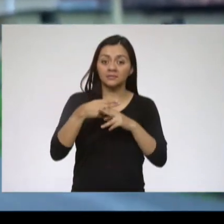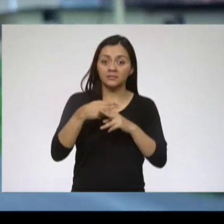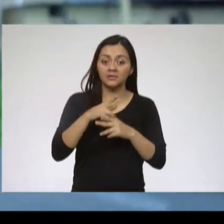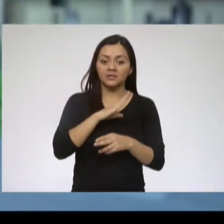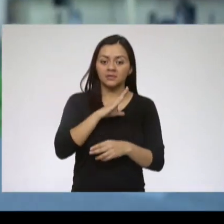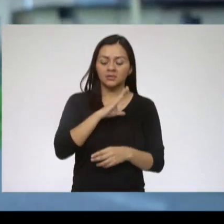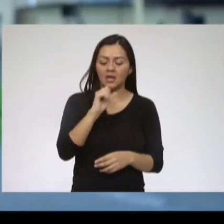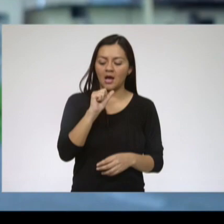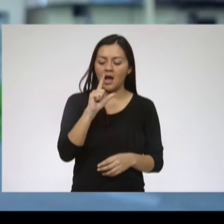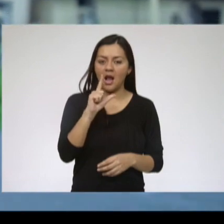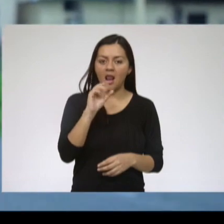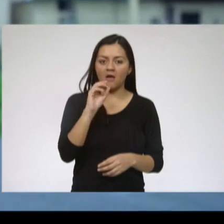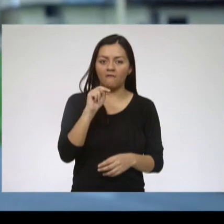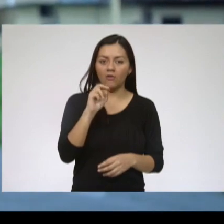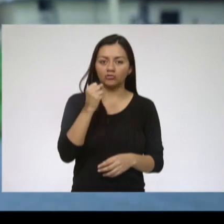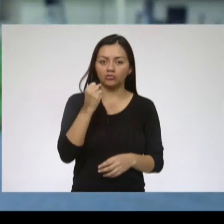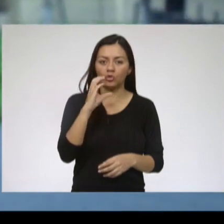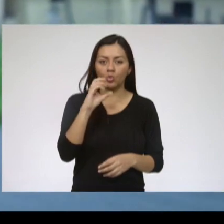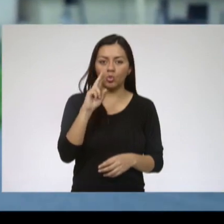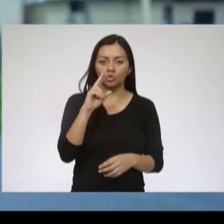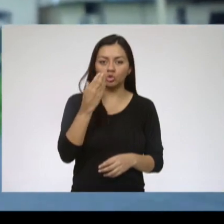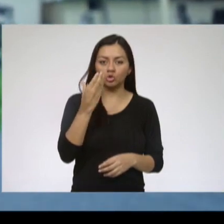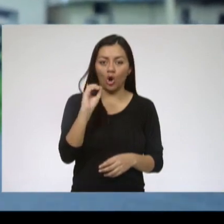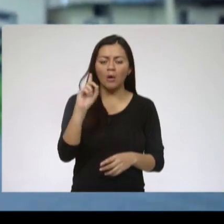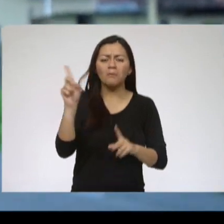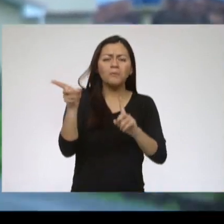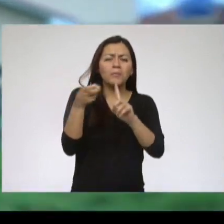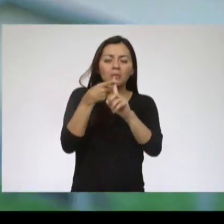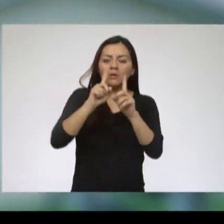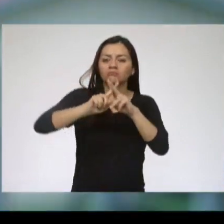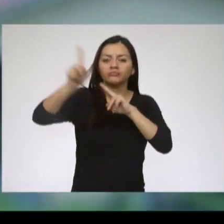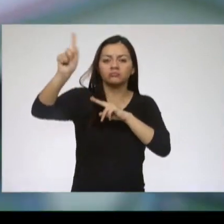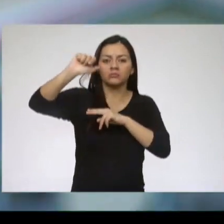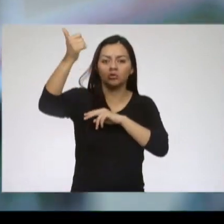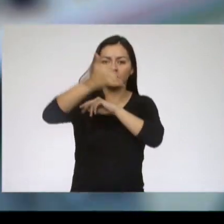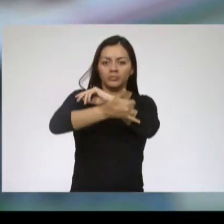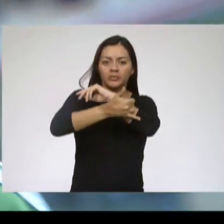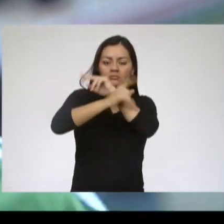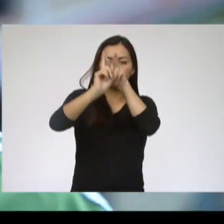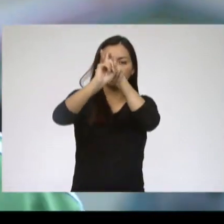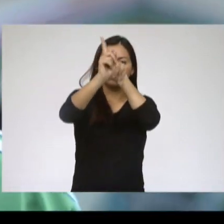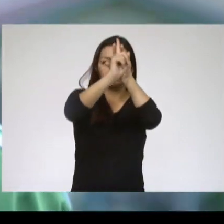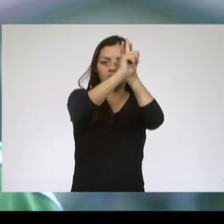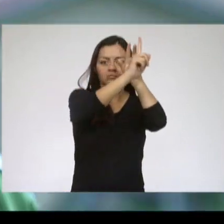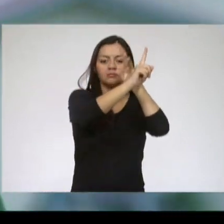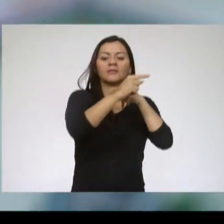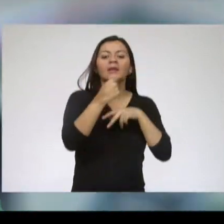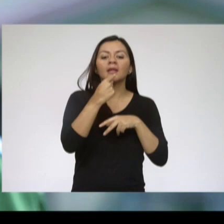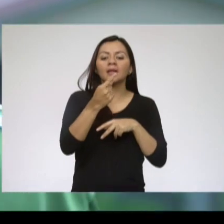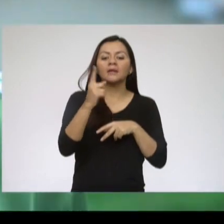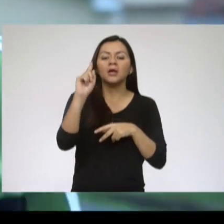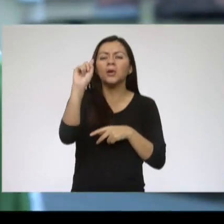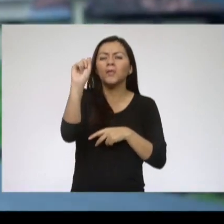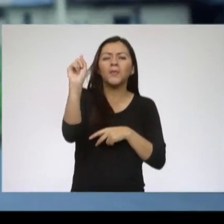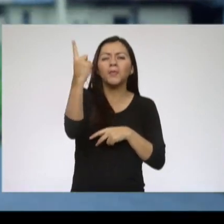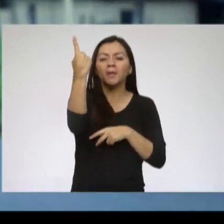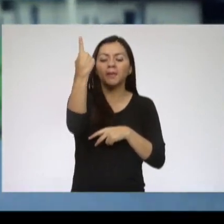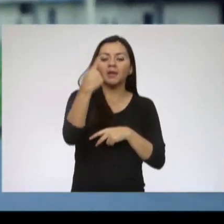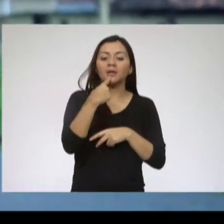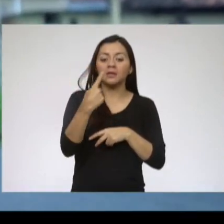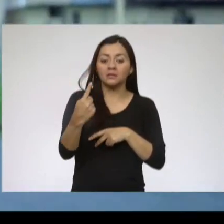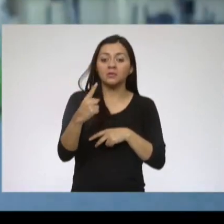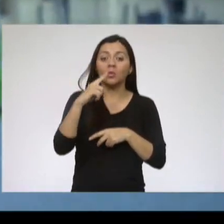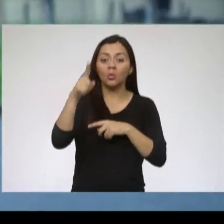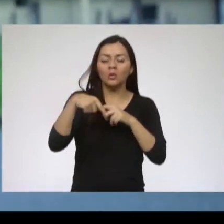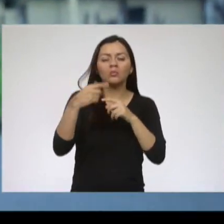Cusco. Él fue el primero en migrar a Estados Unidos. Y entonces, él se fue y dejó haciendo que se